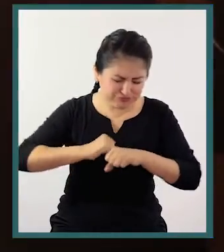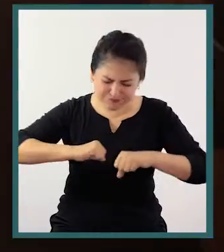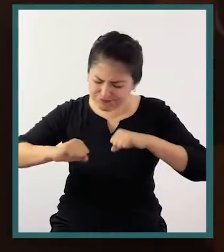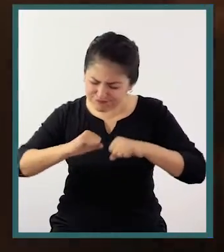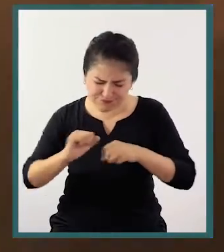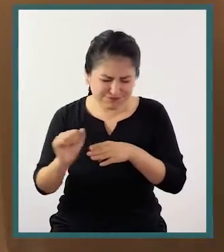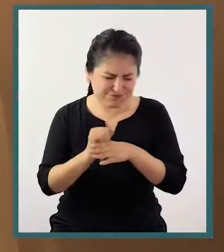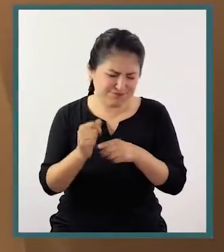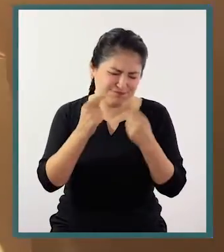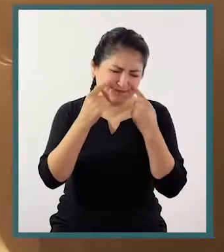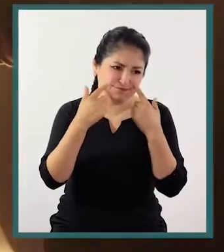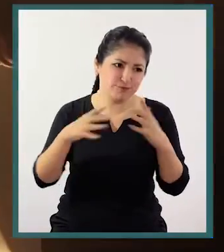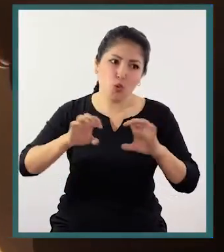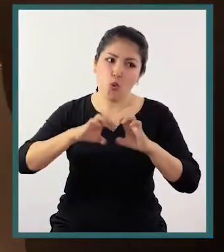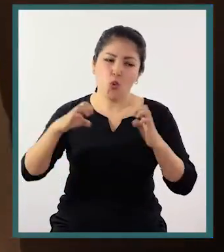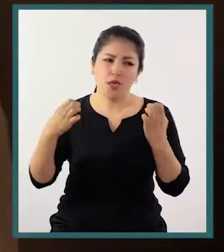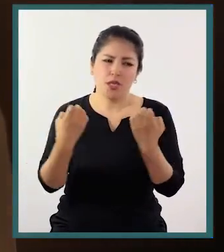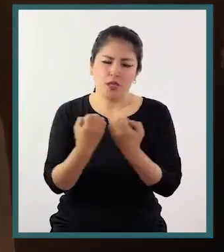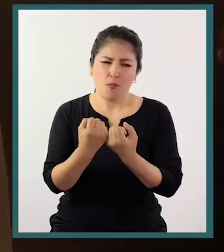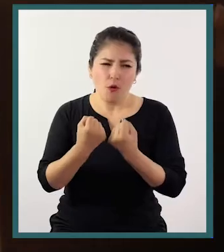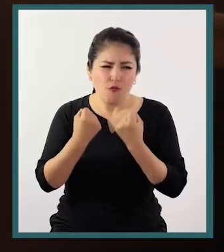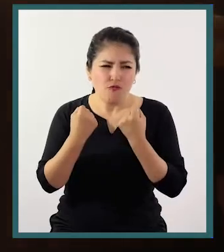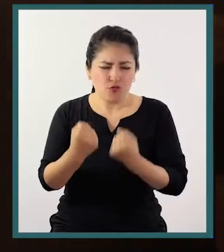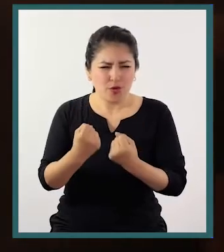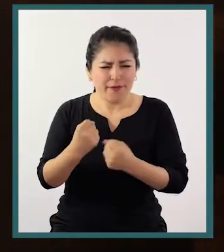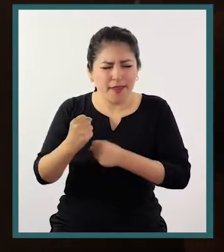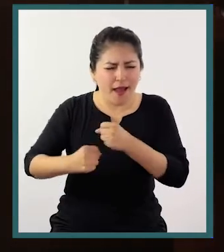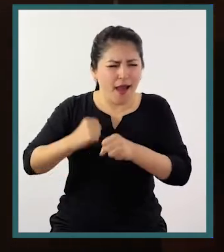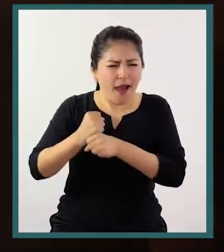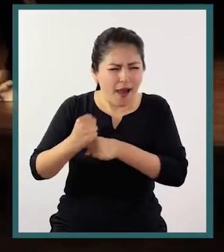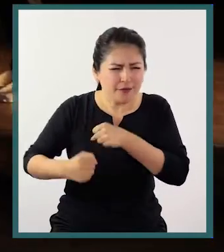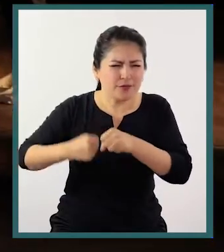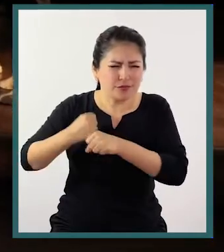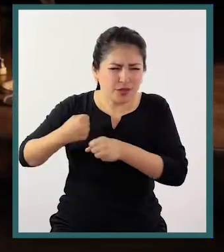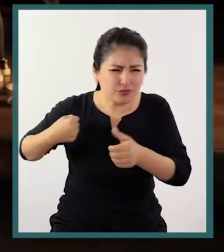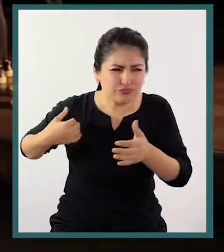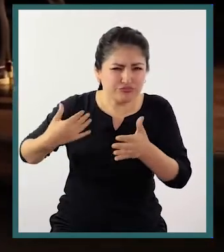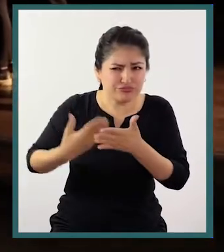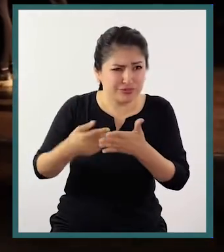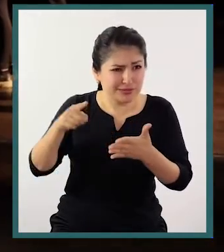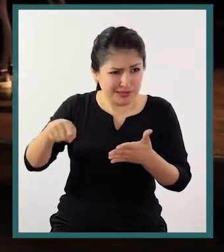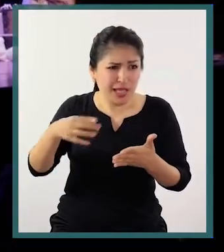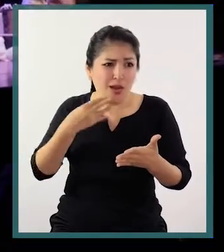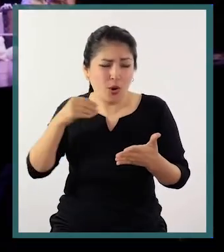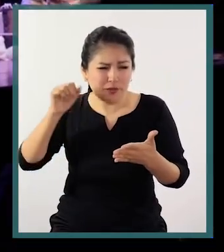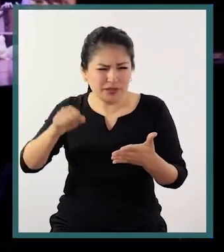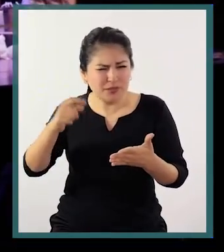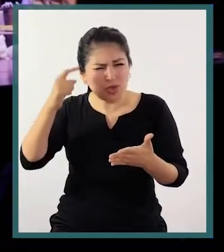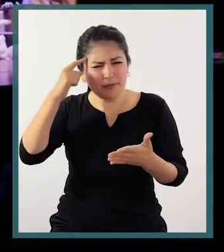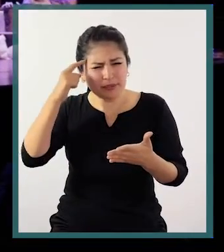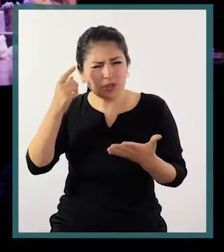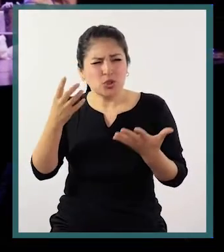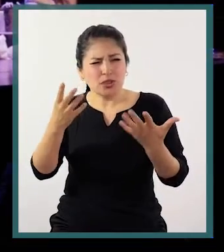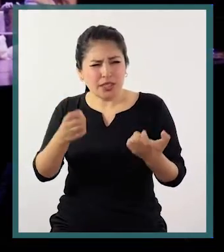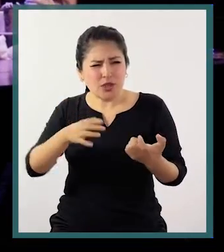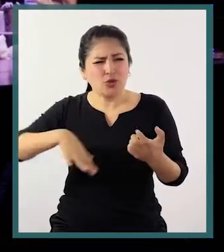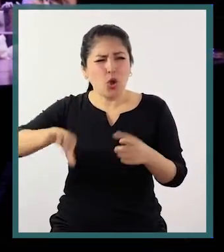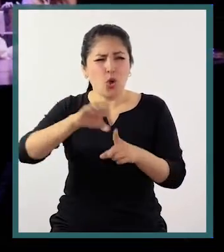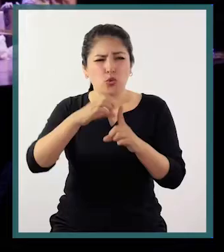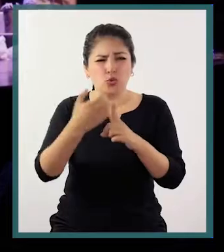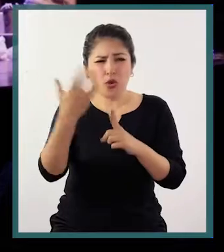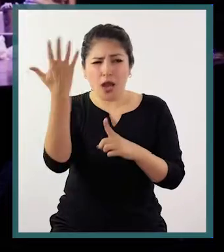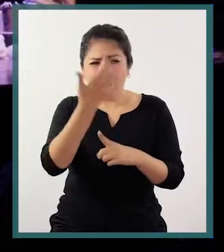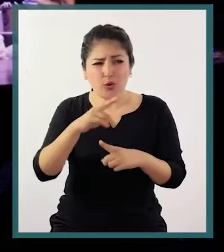impecable, todo un equipo, ¿no? Todo un equipo, son largos años trabajando por su corta edad, pero siempre ha apostado el 100% por la